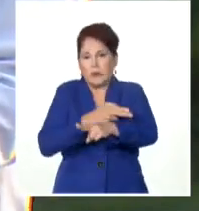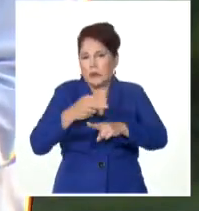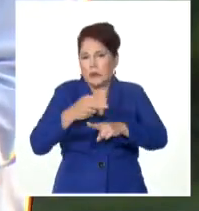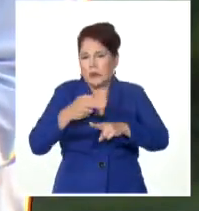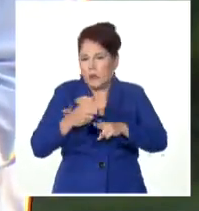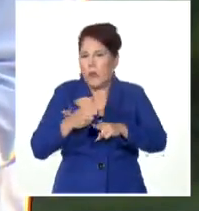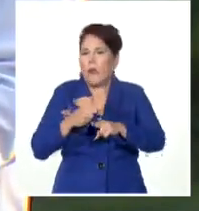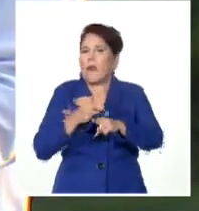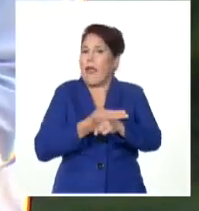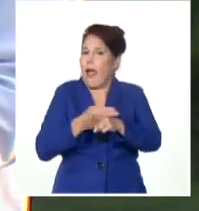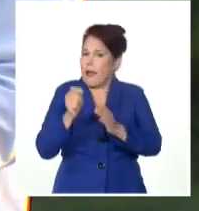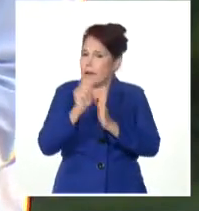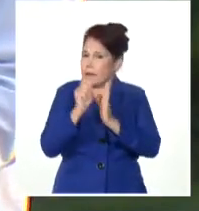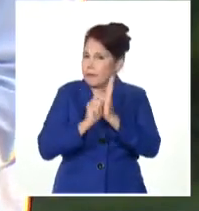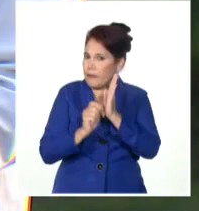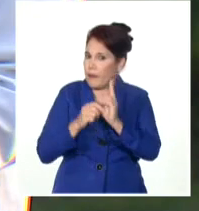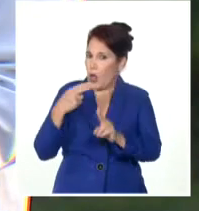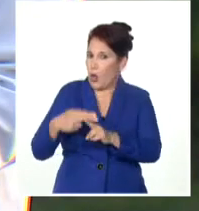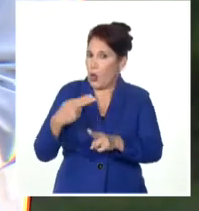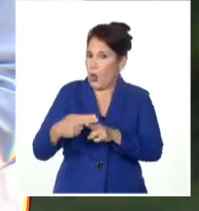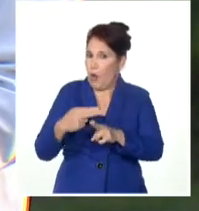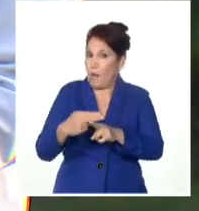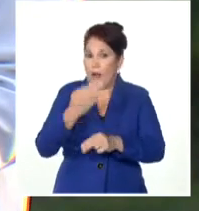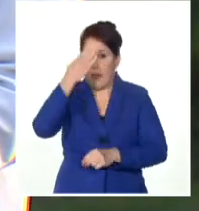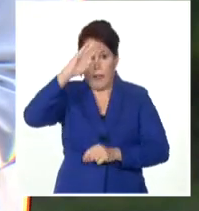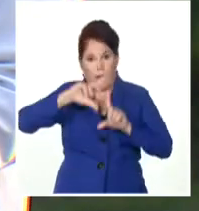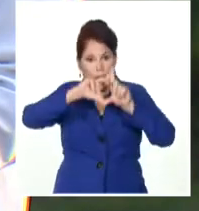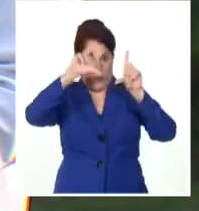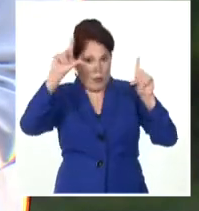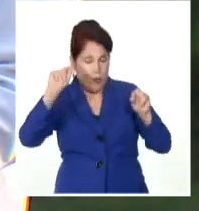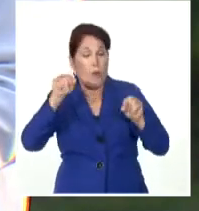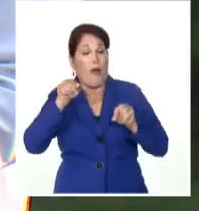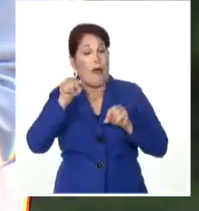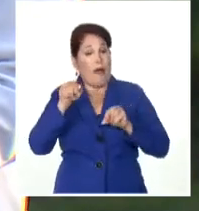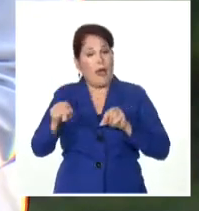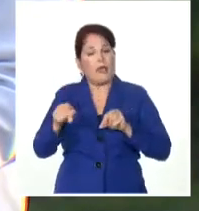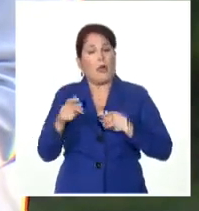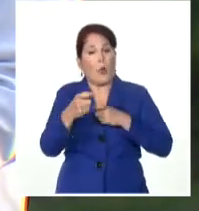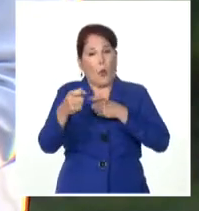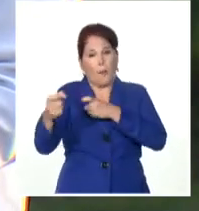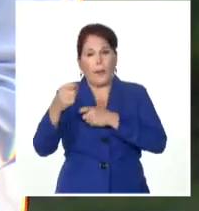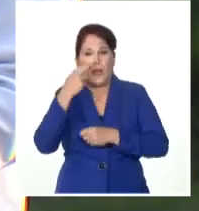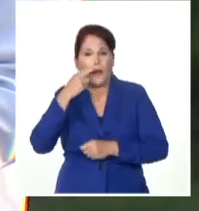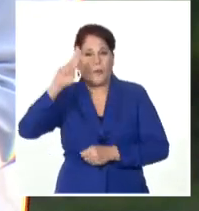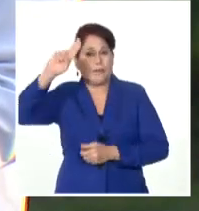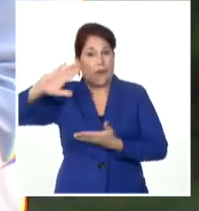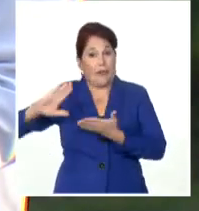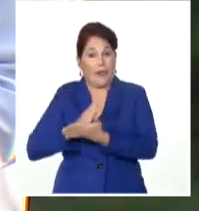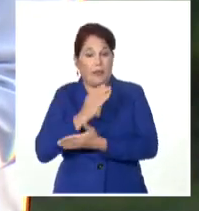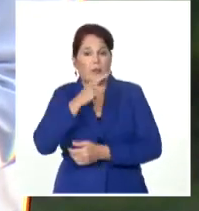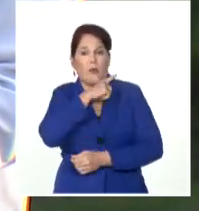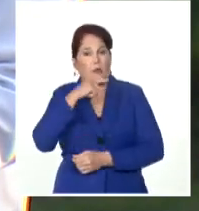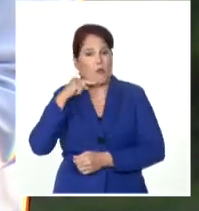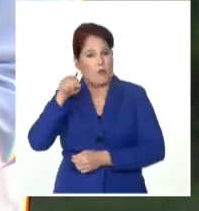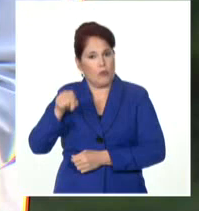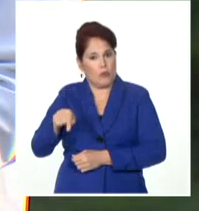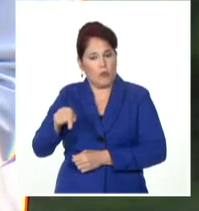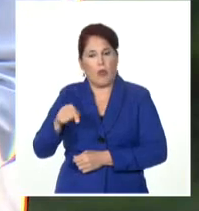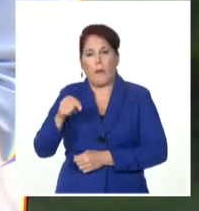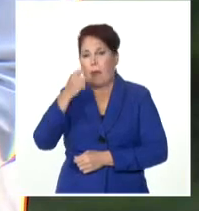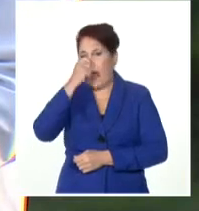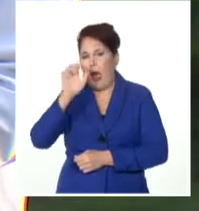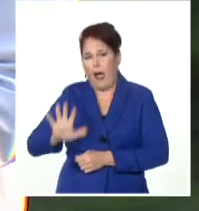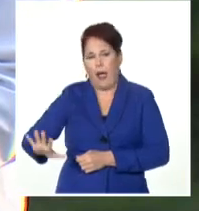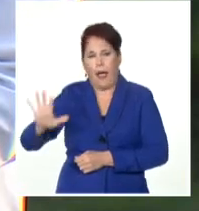recoge los nombres de hijos de este pueblo que combatieron a las hordas nazis en territorio de la URSS, África del